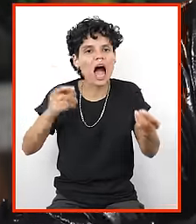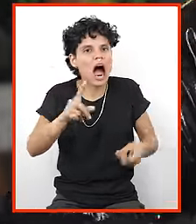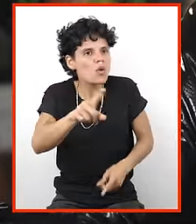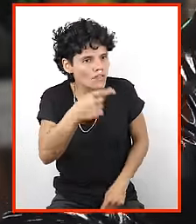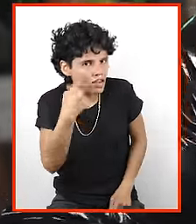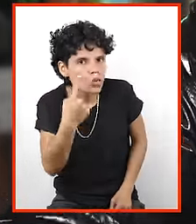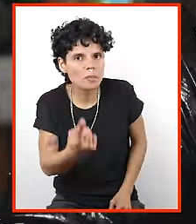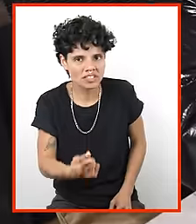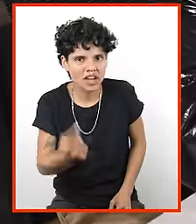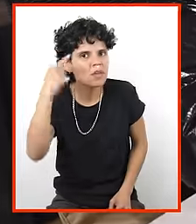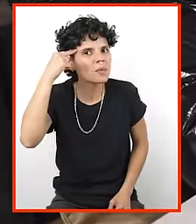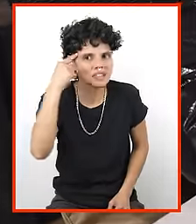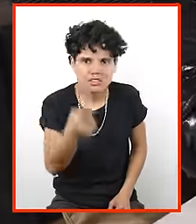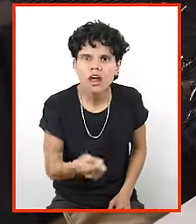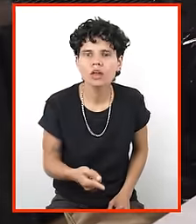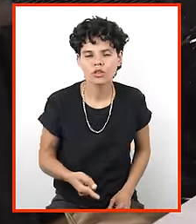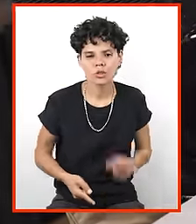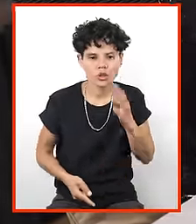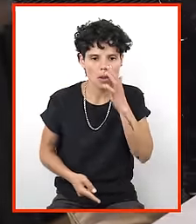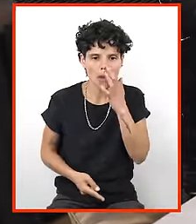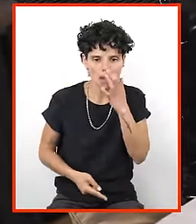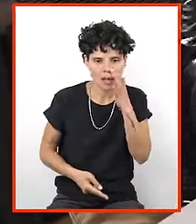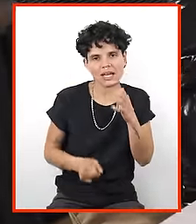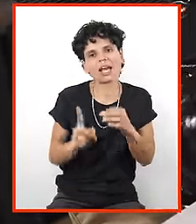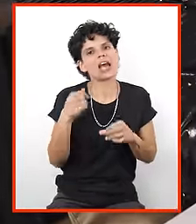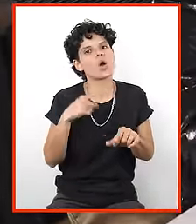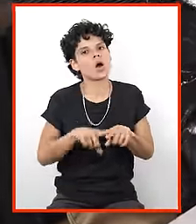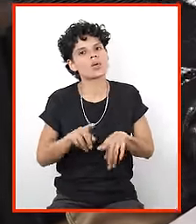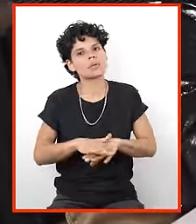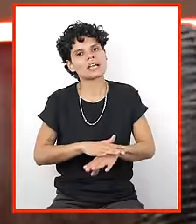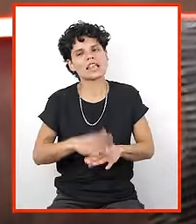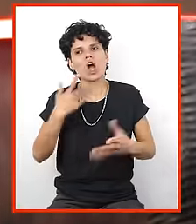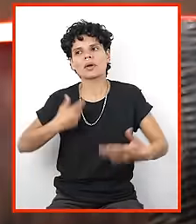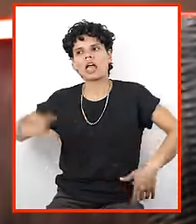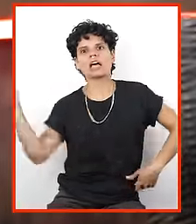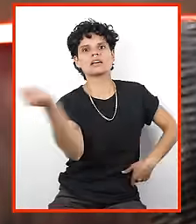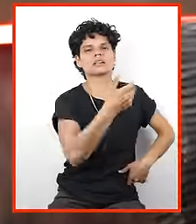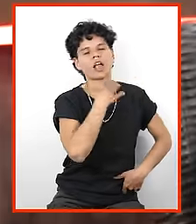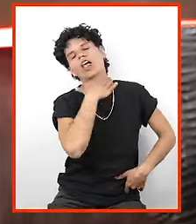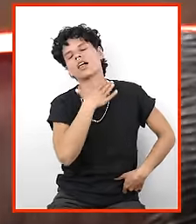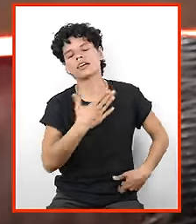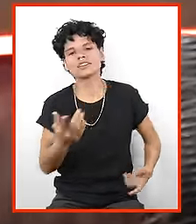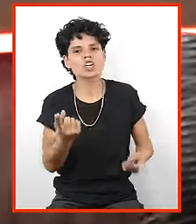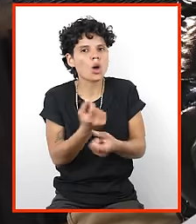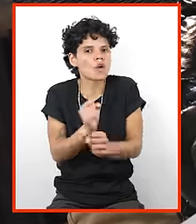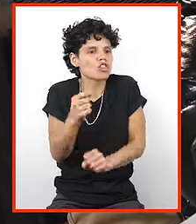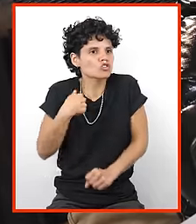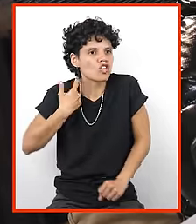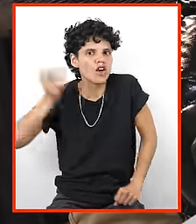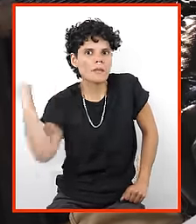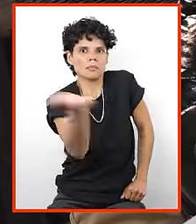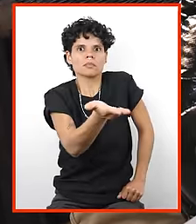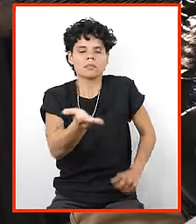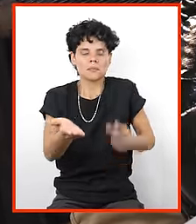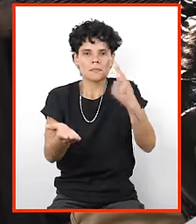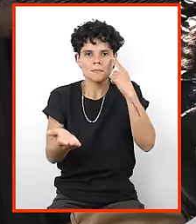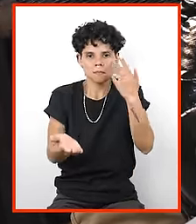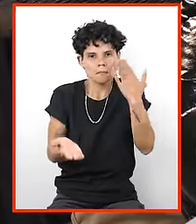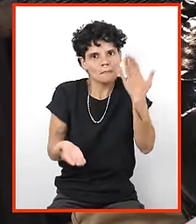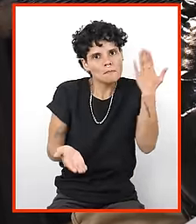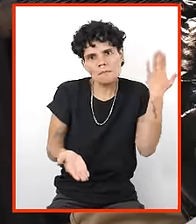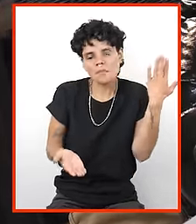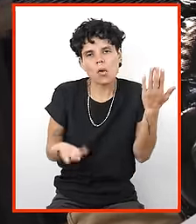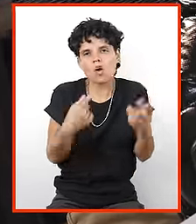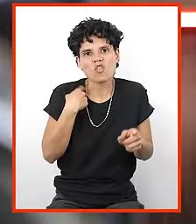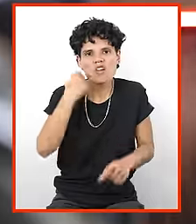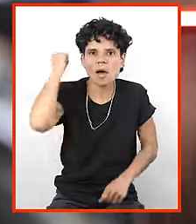sea, no, yo creo que igual es bien único. Yo creo, te juro, no podría, no puedo matar a alguien, la sangre me queda ahí. O sea, por